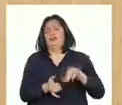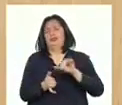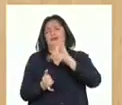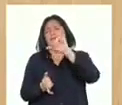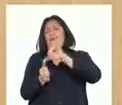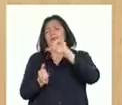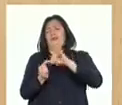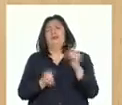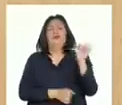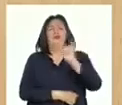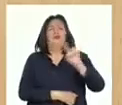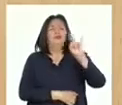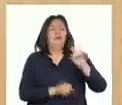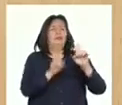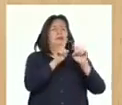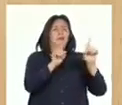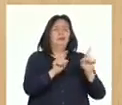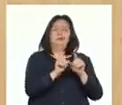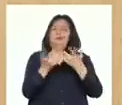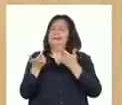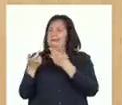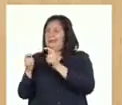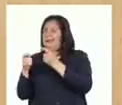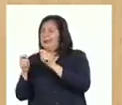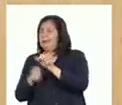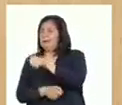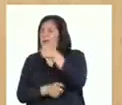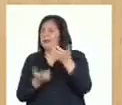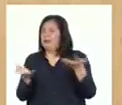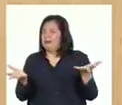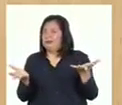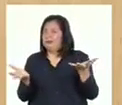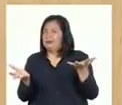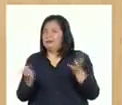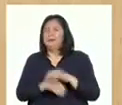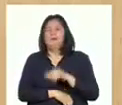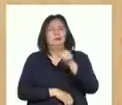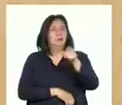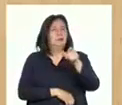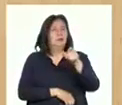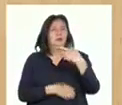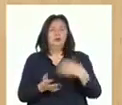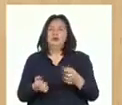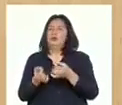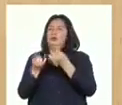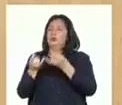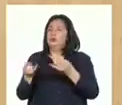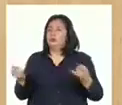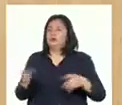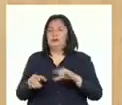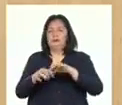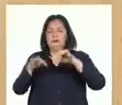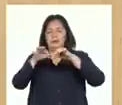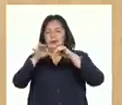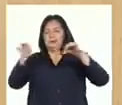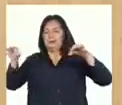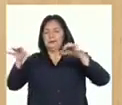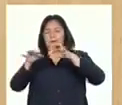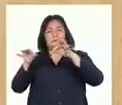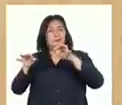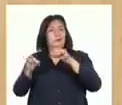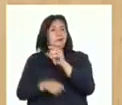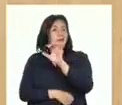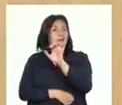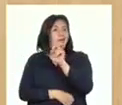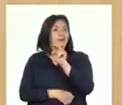usando este cuadradito. ¿Qué tal si intentamos con otros objetos? Estos son los útiles de la cartuchera de nuestro amigo